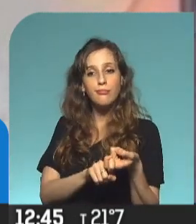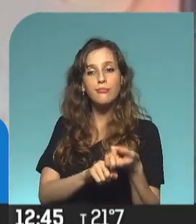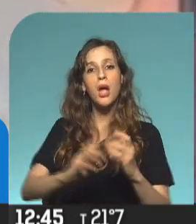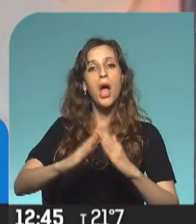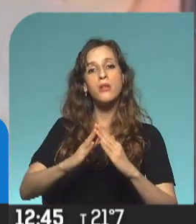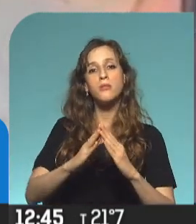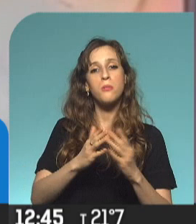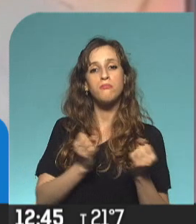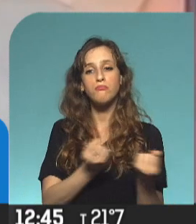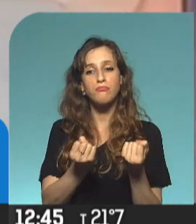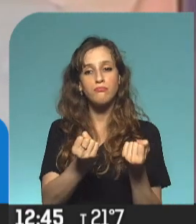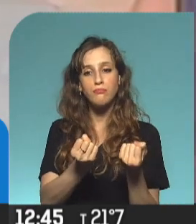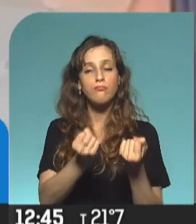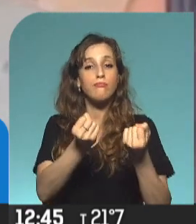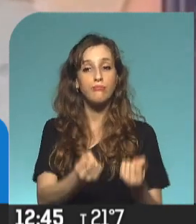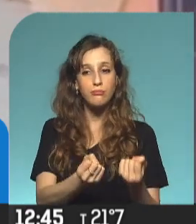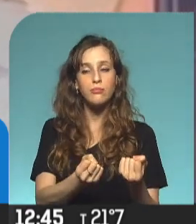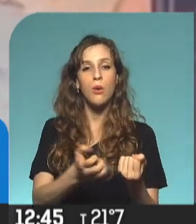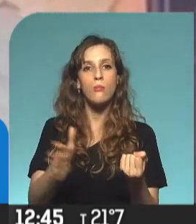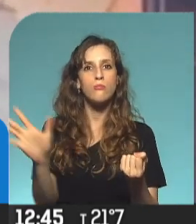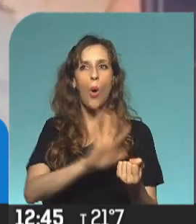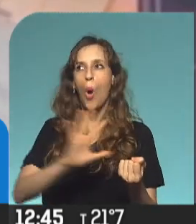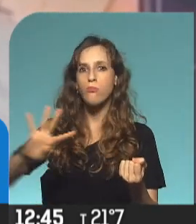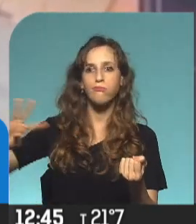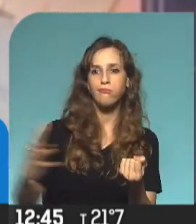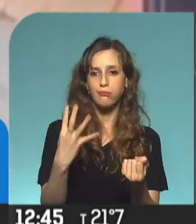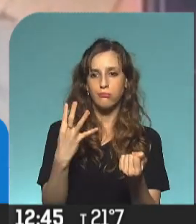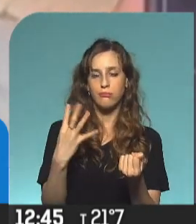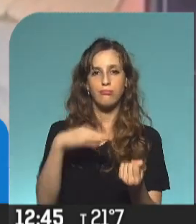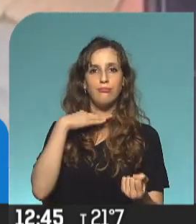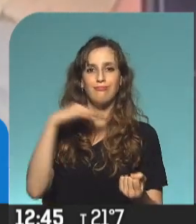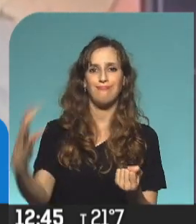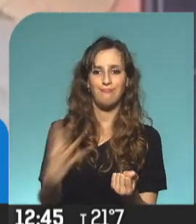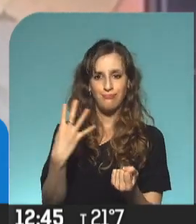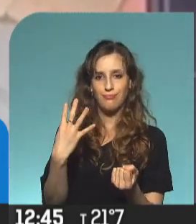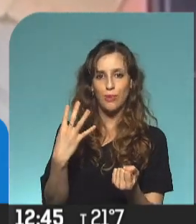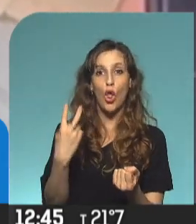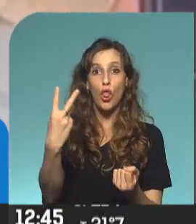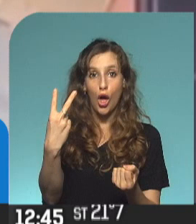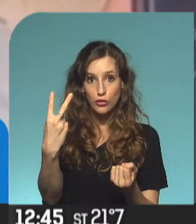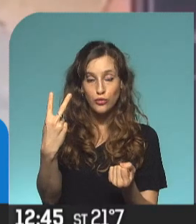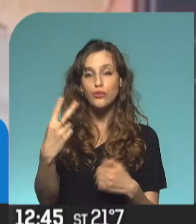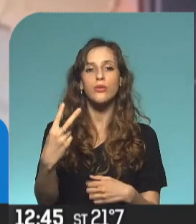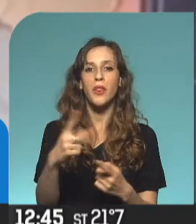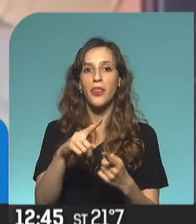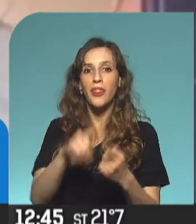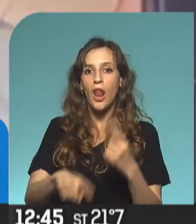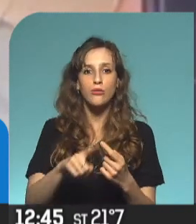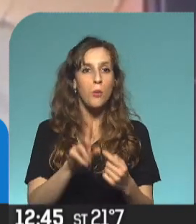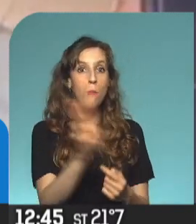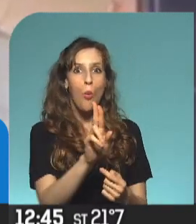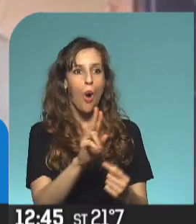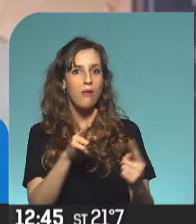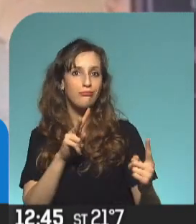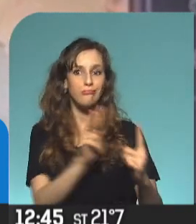su vehículo cuando fueron abordados por cuatro delincuentes. Dos de ellos van directamente a la mujer,